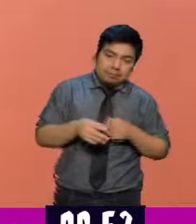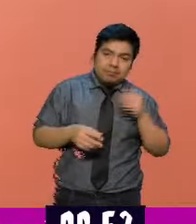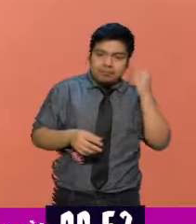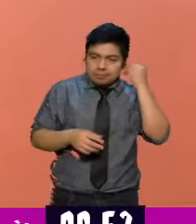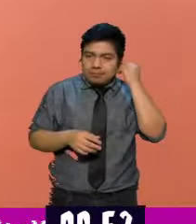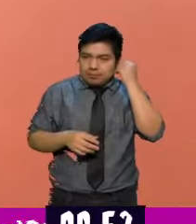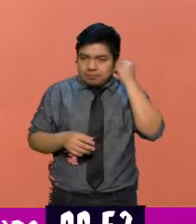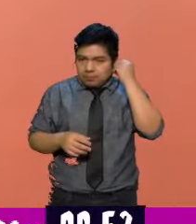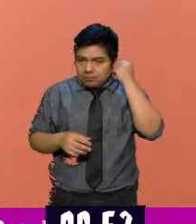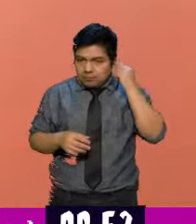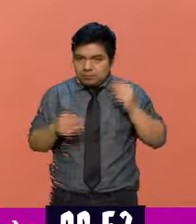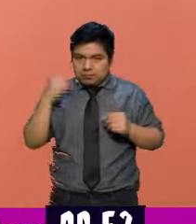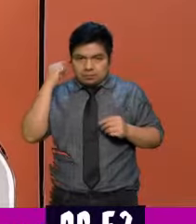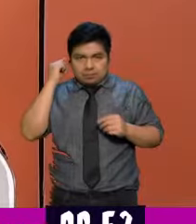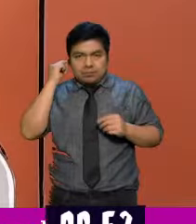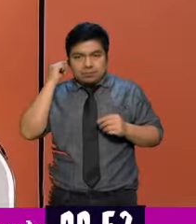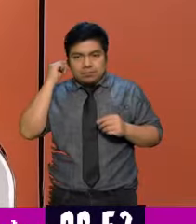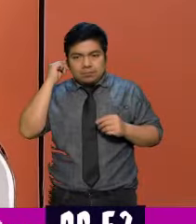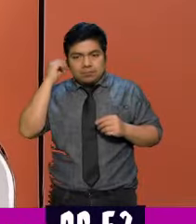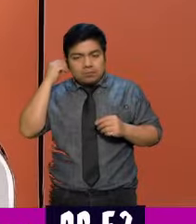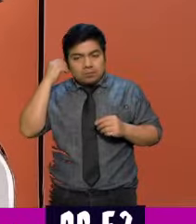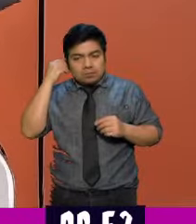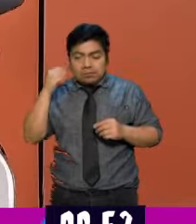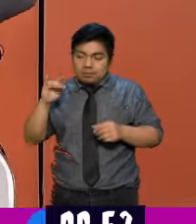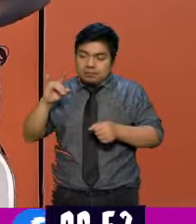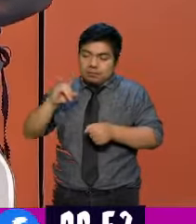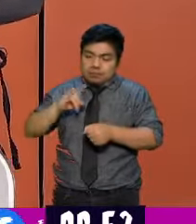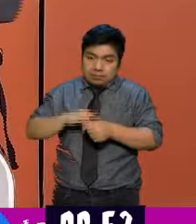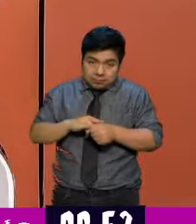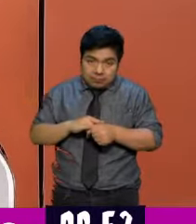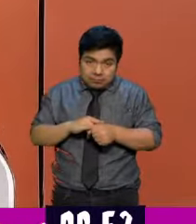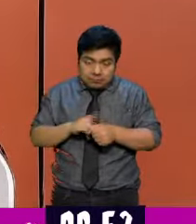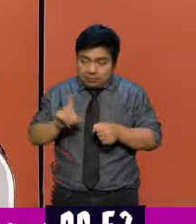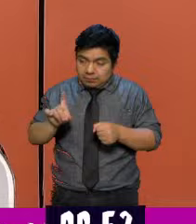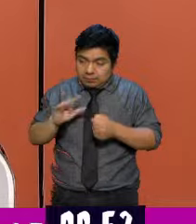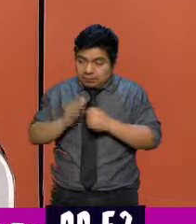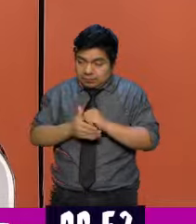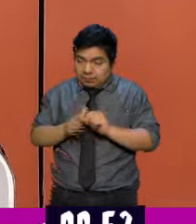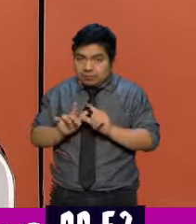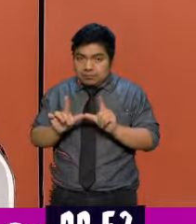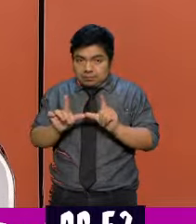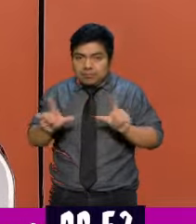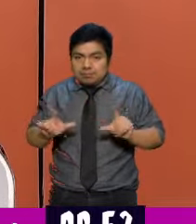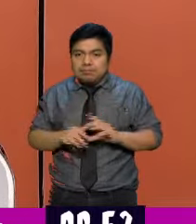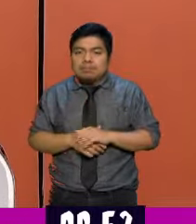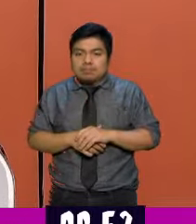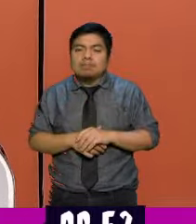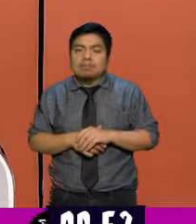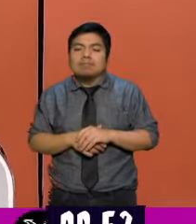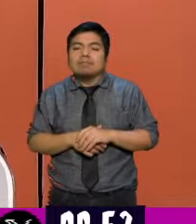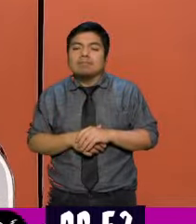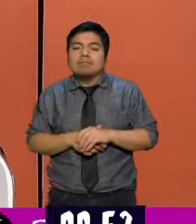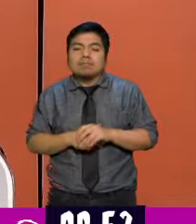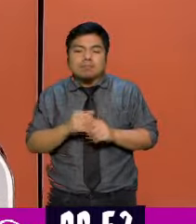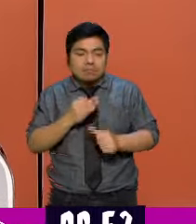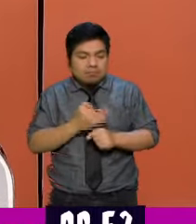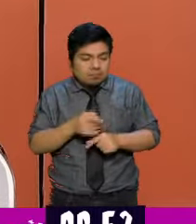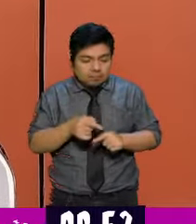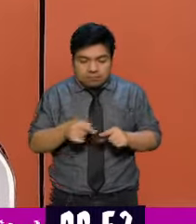no hay problema. Nomás cúbranse. Tapamos y hasta que se acabe el agua, están listas, ¿vale? Entonces, aquí tenemos unas